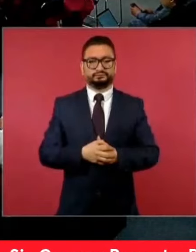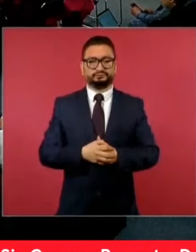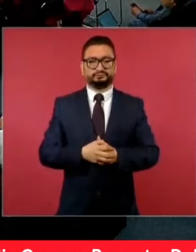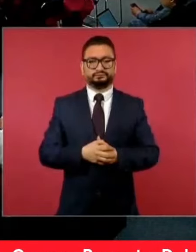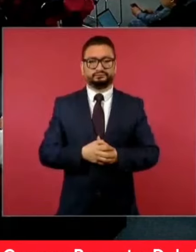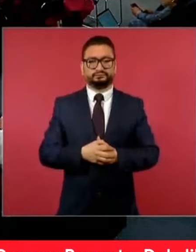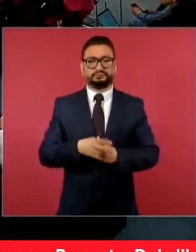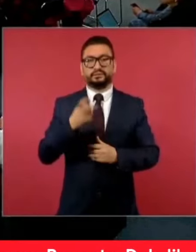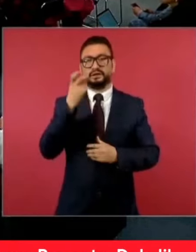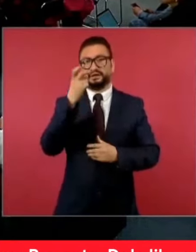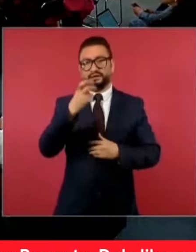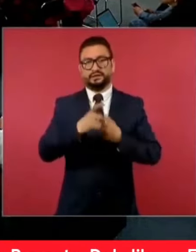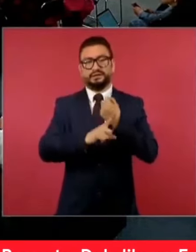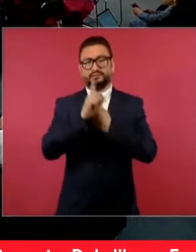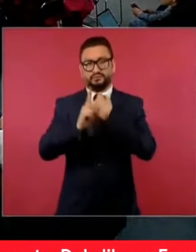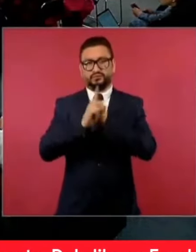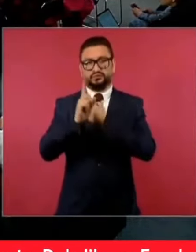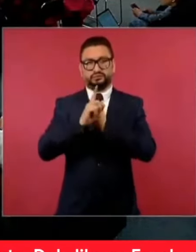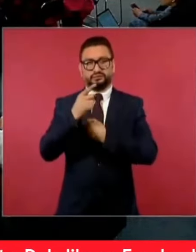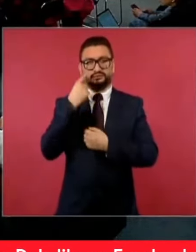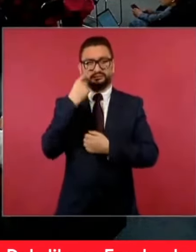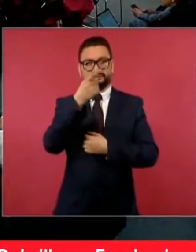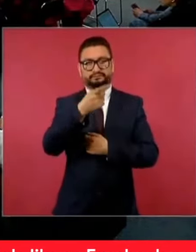Este es el problema que tienen.